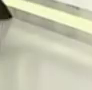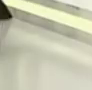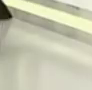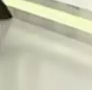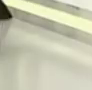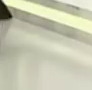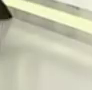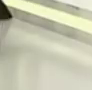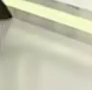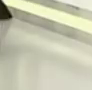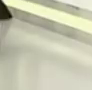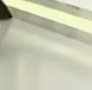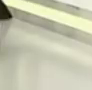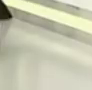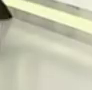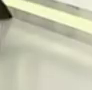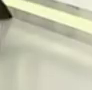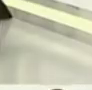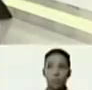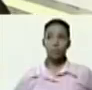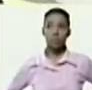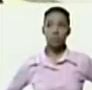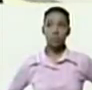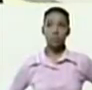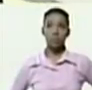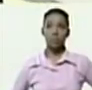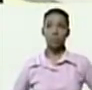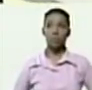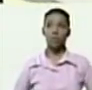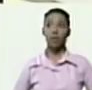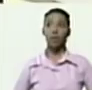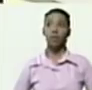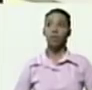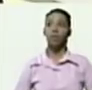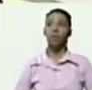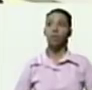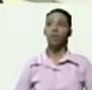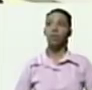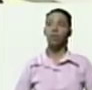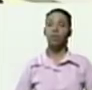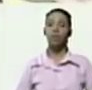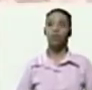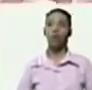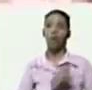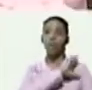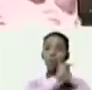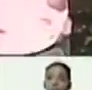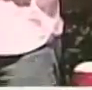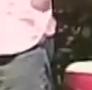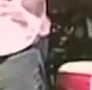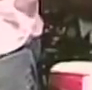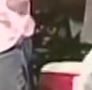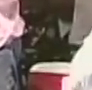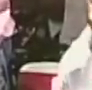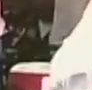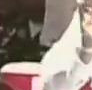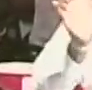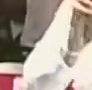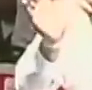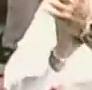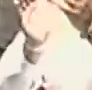Bermúdez desde la Plaza Bolívar de Cumaná con los detalles. Mari, te escuchamos, feliz tarde. La Dirección Nacional del Partido y de la